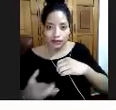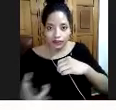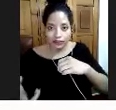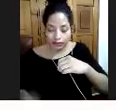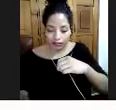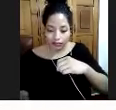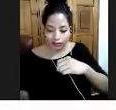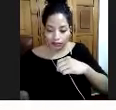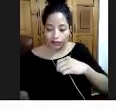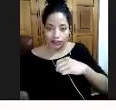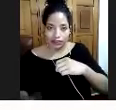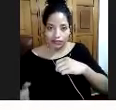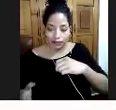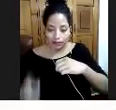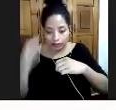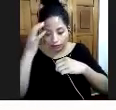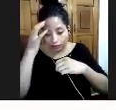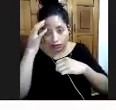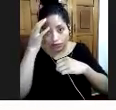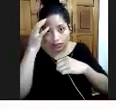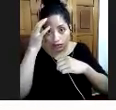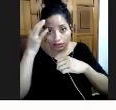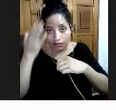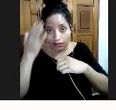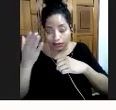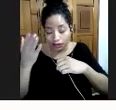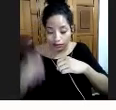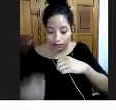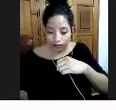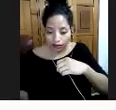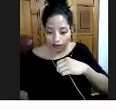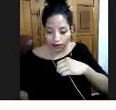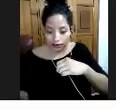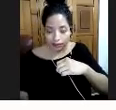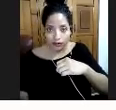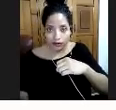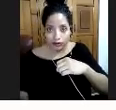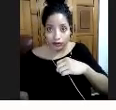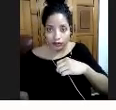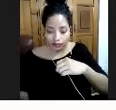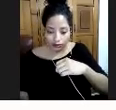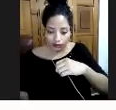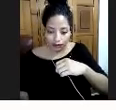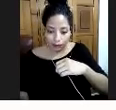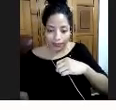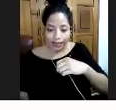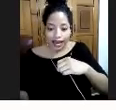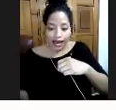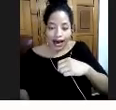darse cuenta sobre ese tipo de situaciones que están pasando. Y seguramente las personas que nos están viendo hayan tenido algún tipo de esa